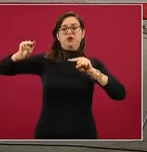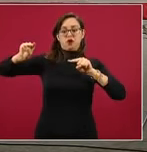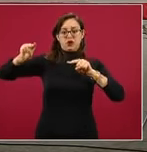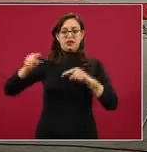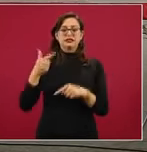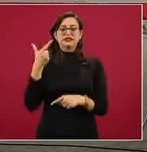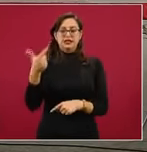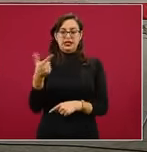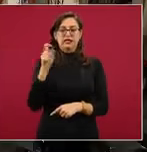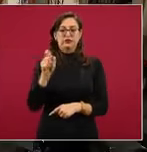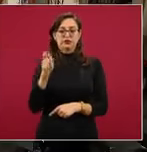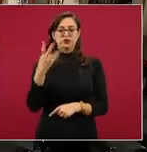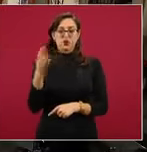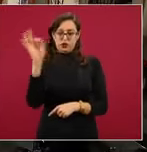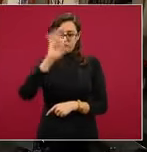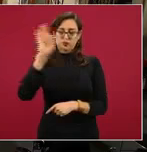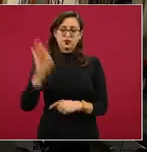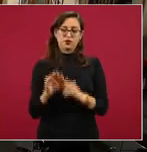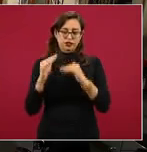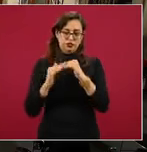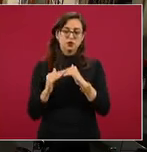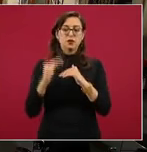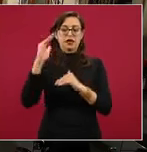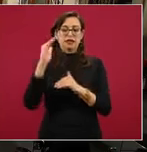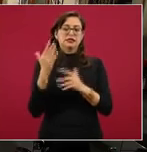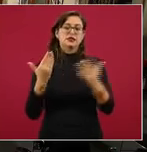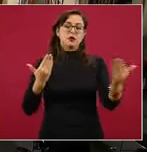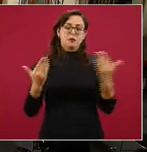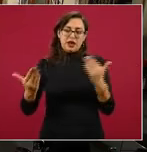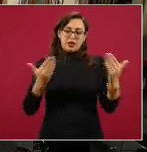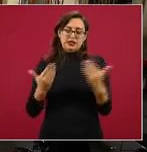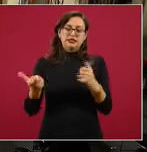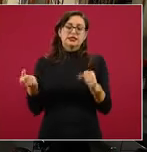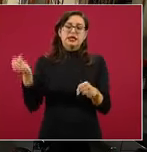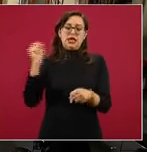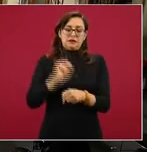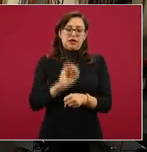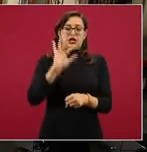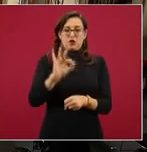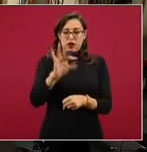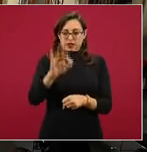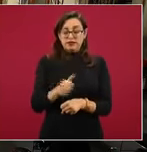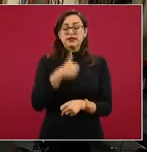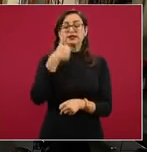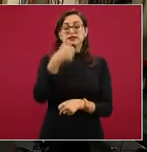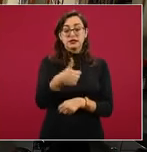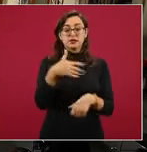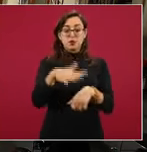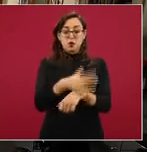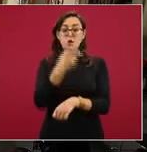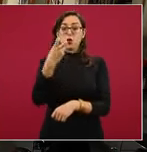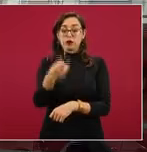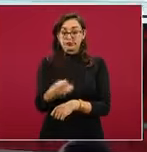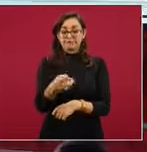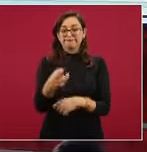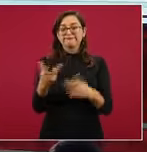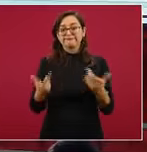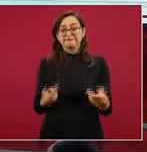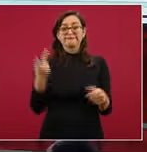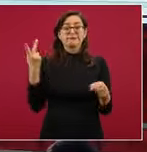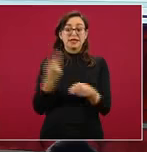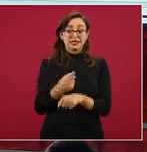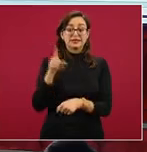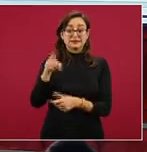del 7.4% con respecto a la semana 46, y por lo tanto es uno de los